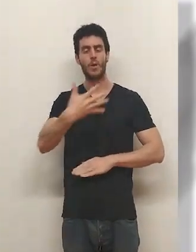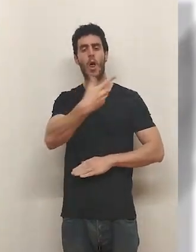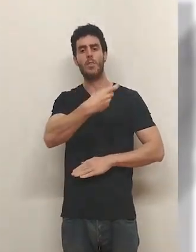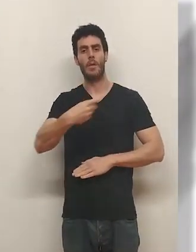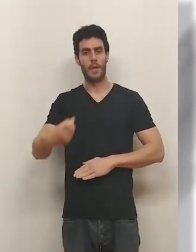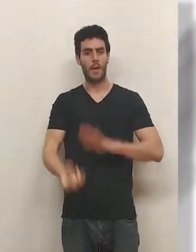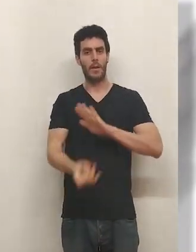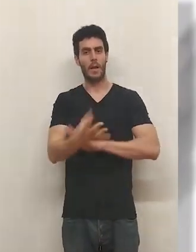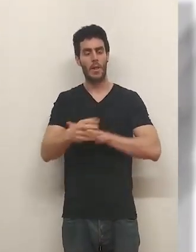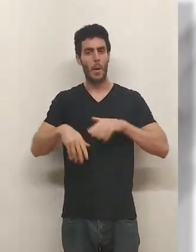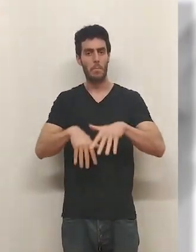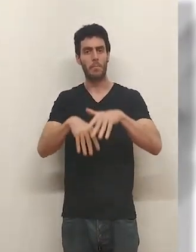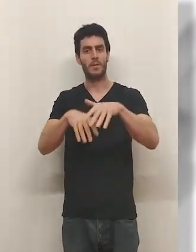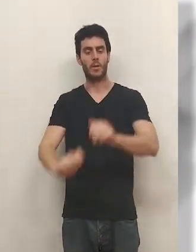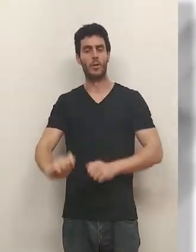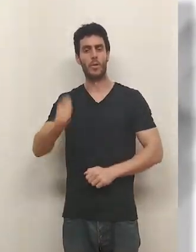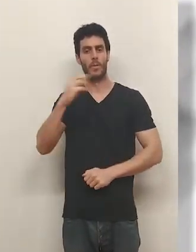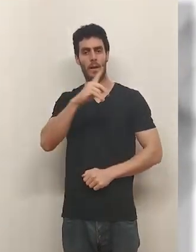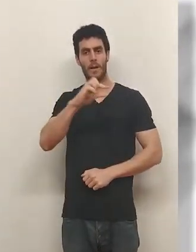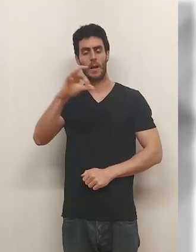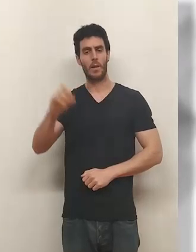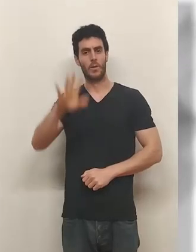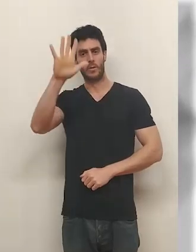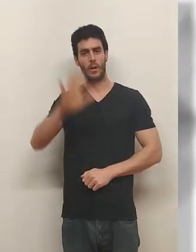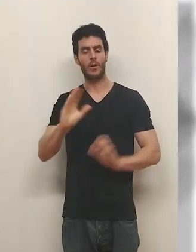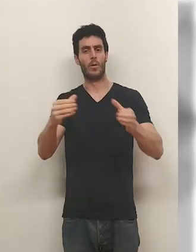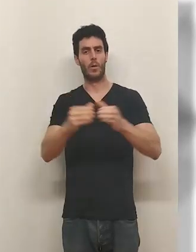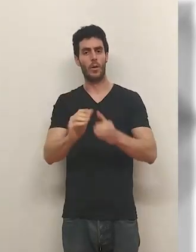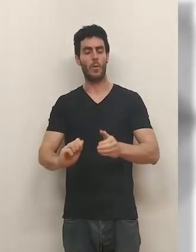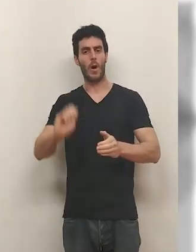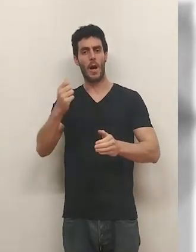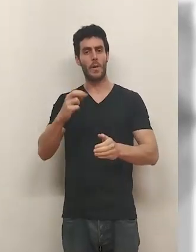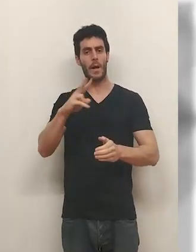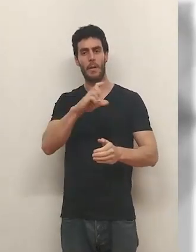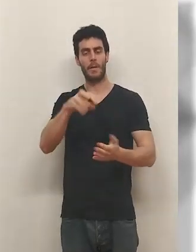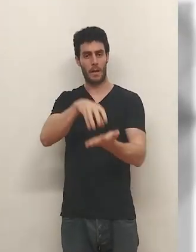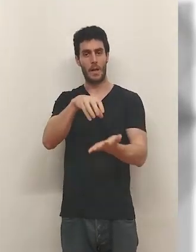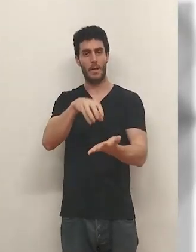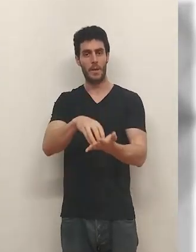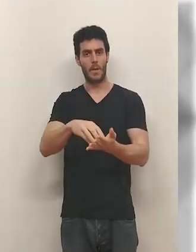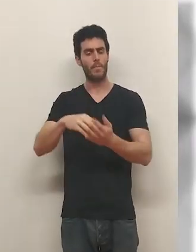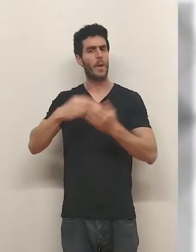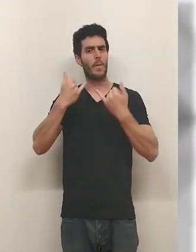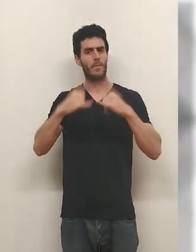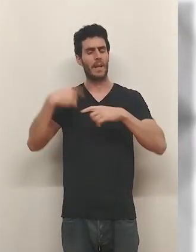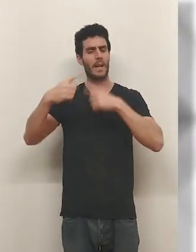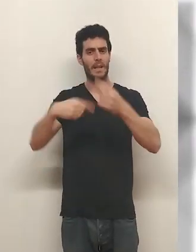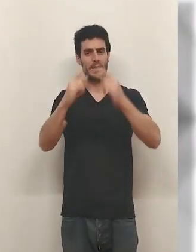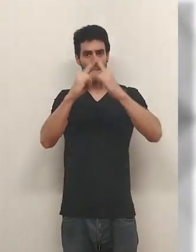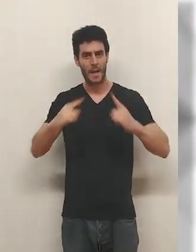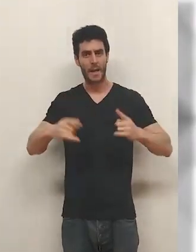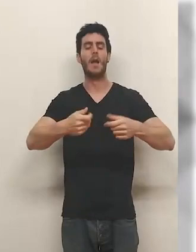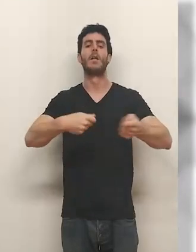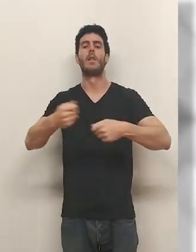destaca la recreación del Paseo Triunfal de Carlos V en Palio a cargo del colectivo Héroes del Rebellín. También serán unas fiestas clásicas con mercado,